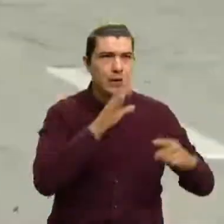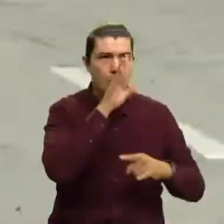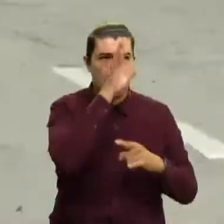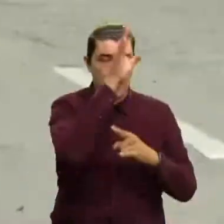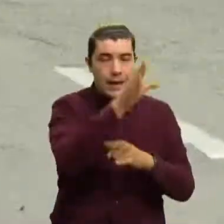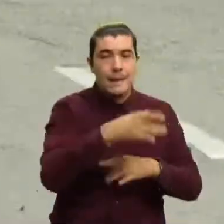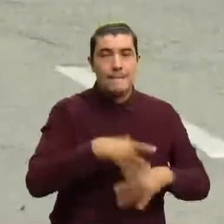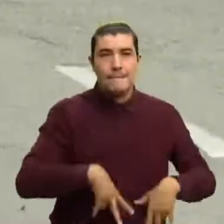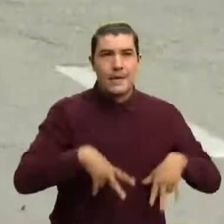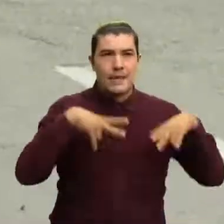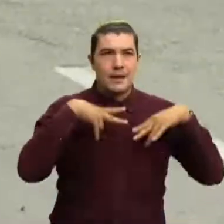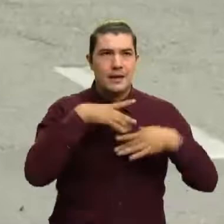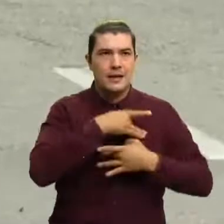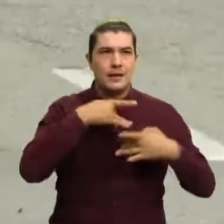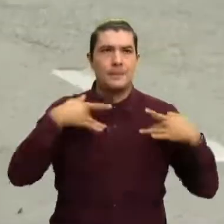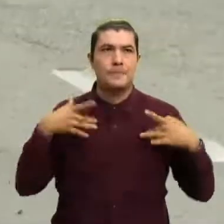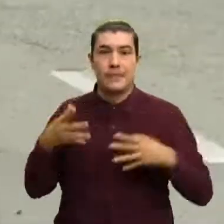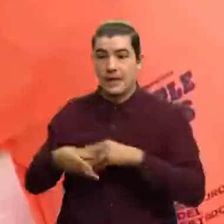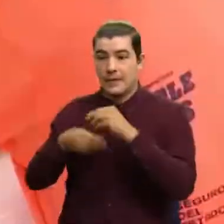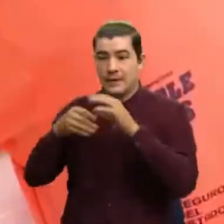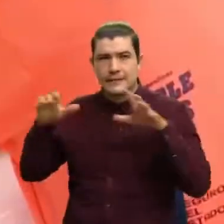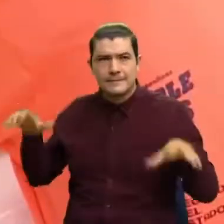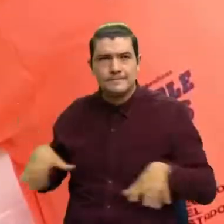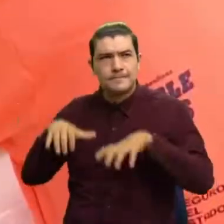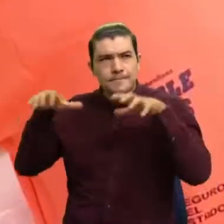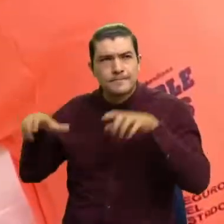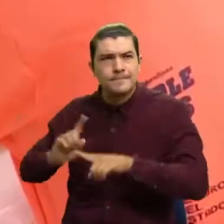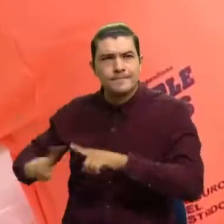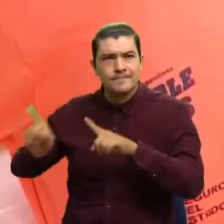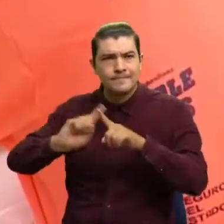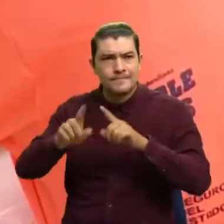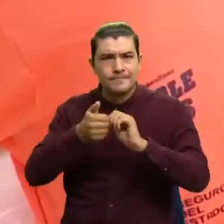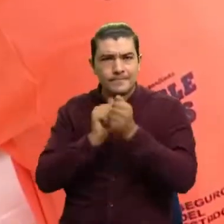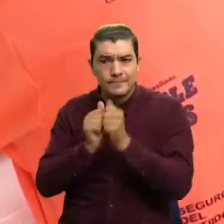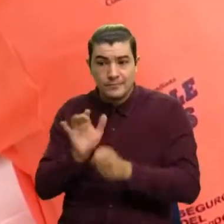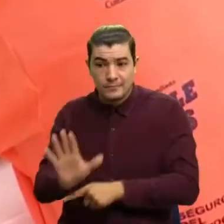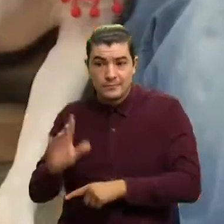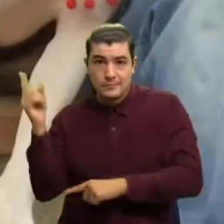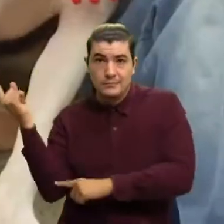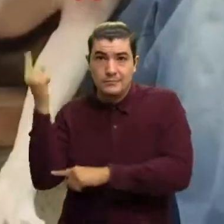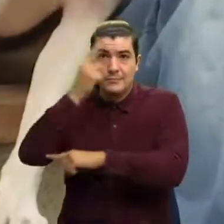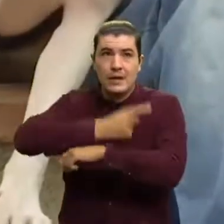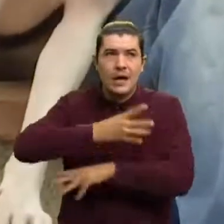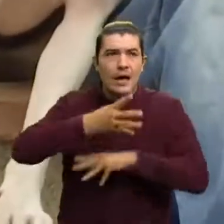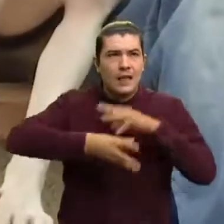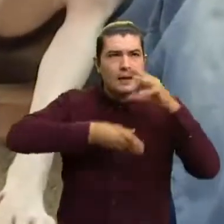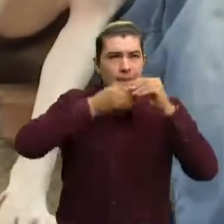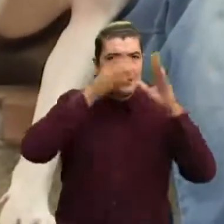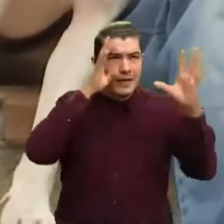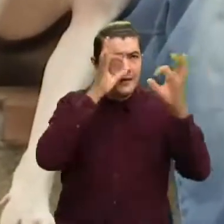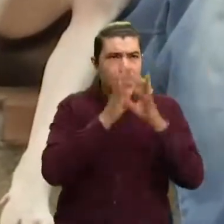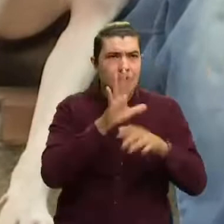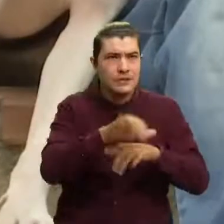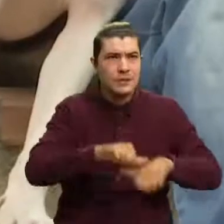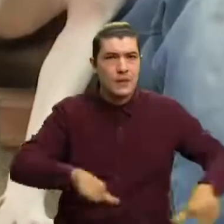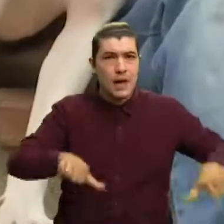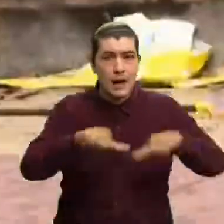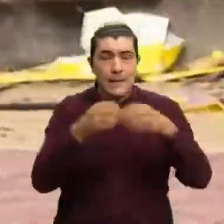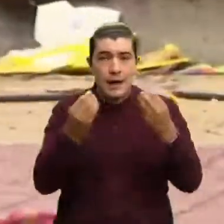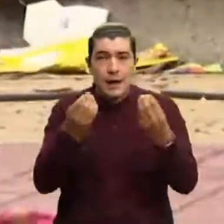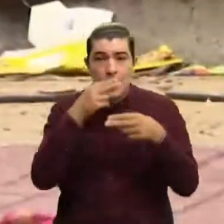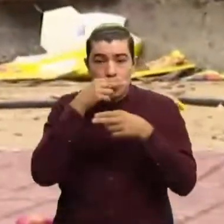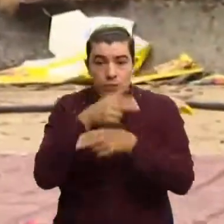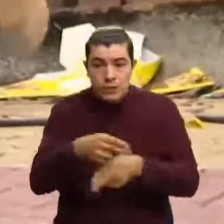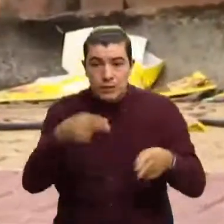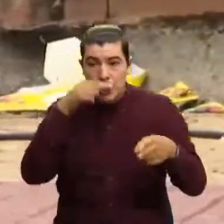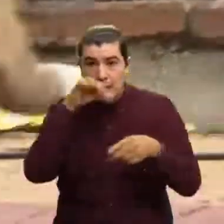saludable. Además de las diferentes actividades deportivas que hubo durante la jornada, también se le dedicó un espacio para que los más chiquitos y grandes